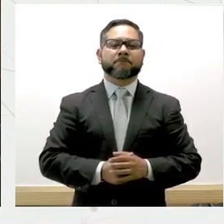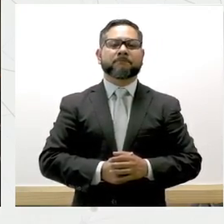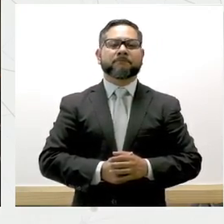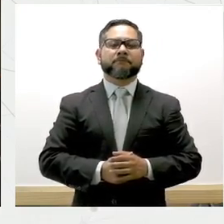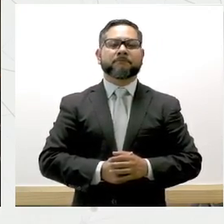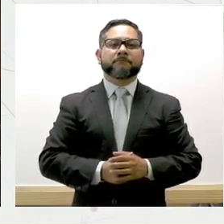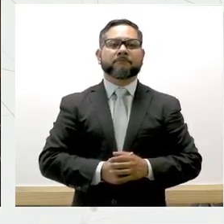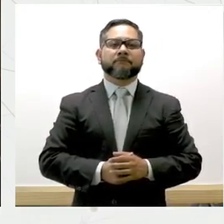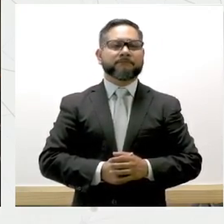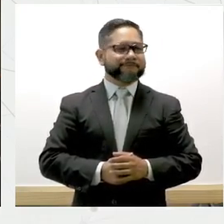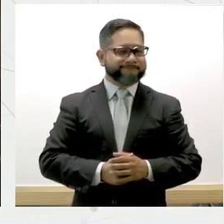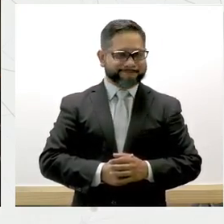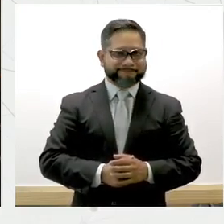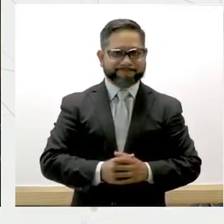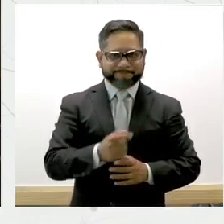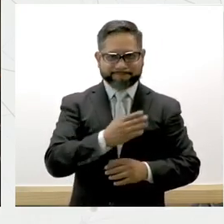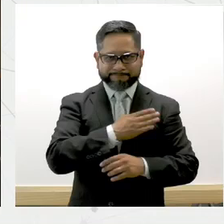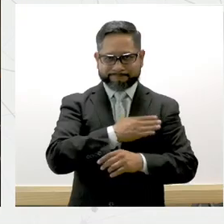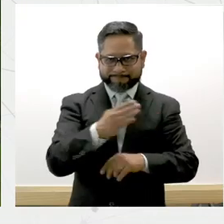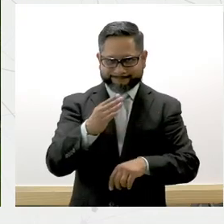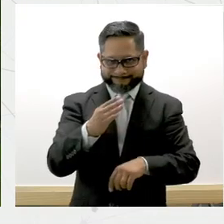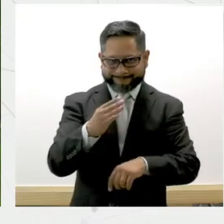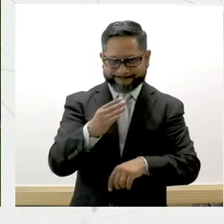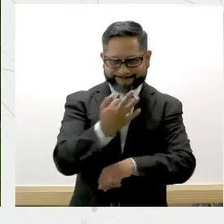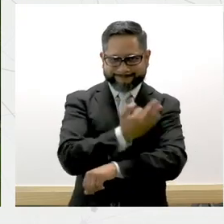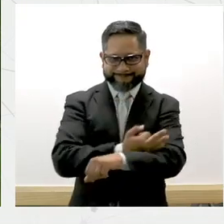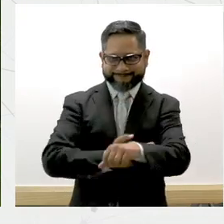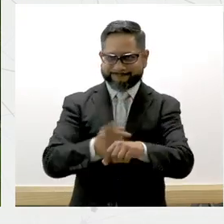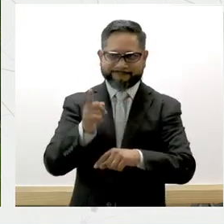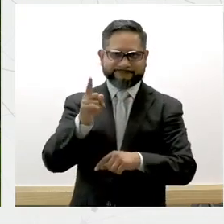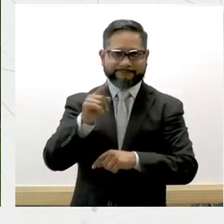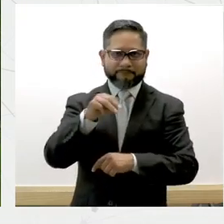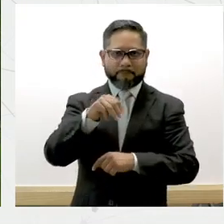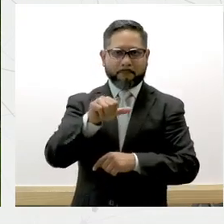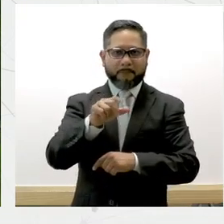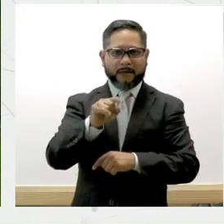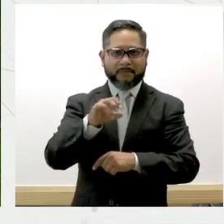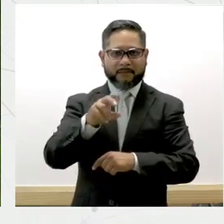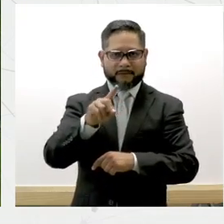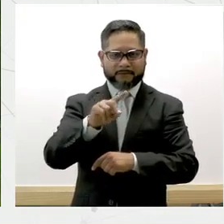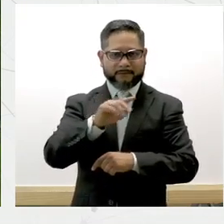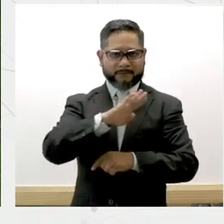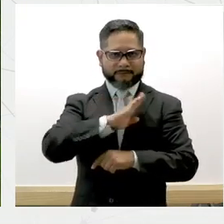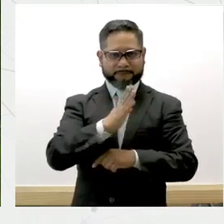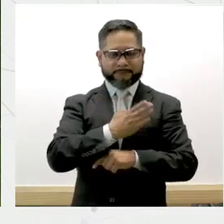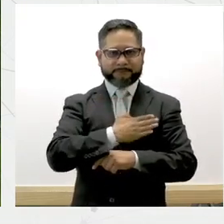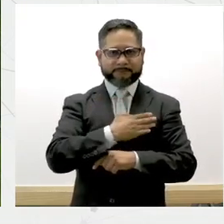Y buenas tardes en Madrid. Me da gusto darles la bienvenida a una edición más del programa